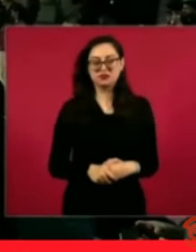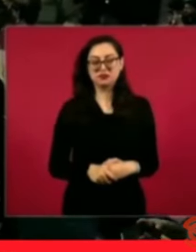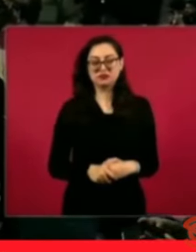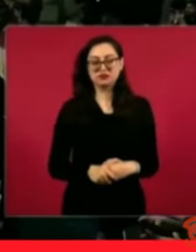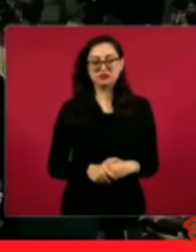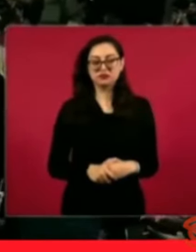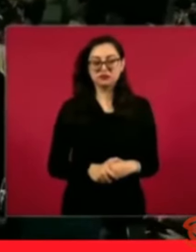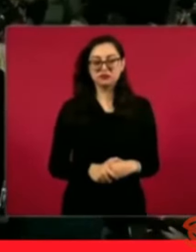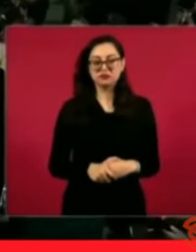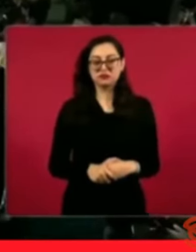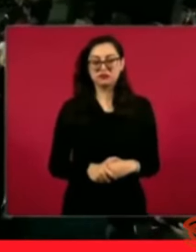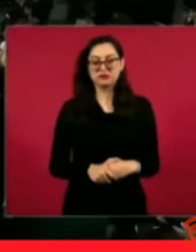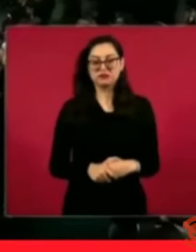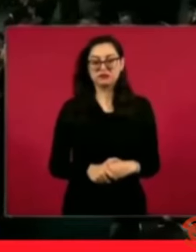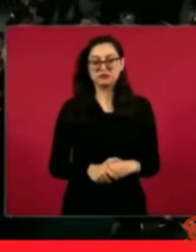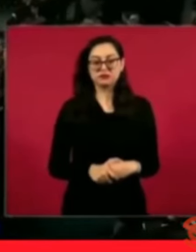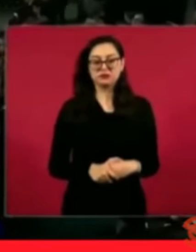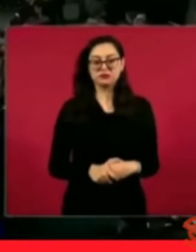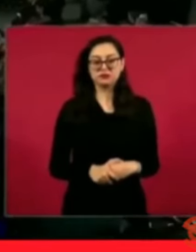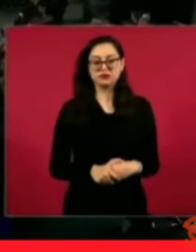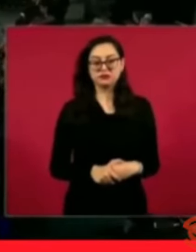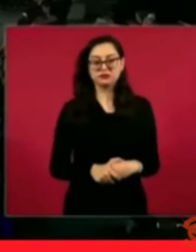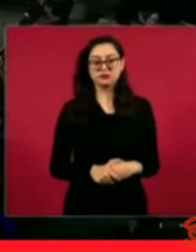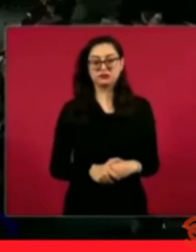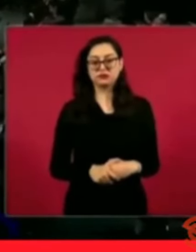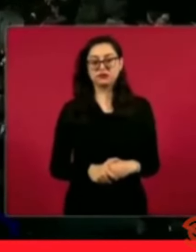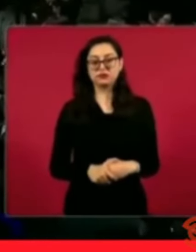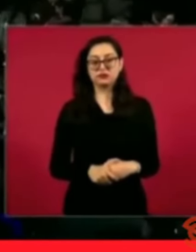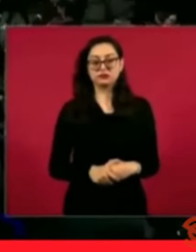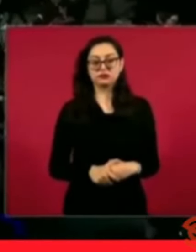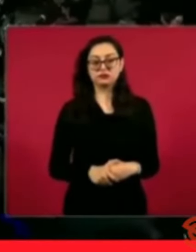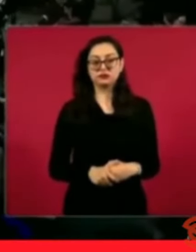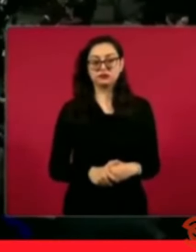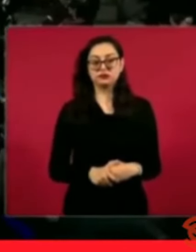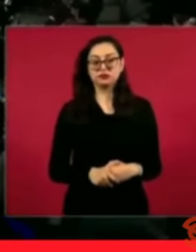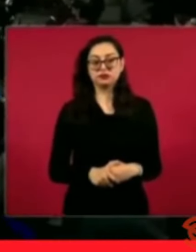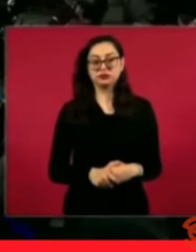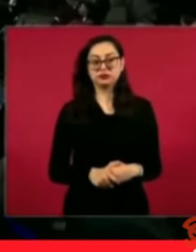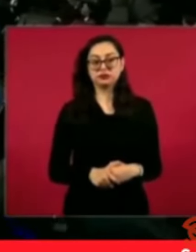75 el dólar está por alcanzar los 20 pesos.